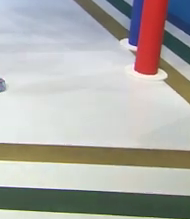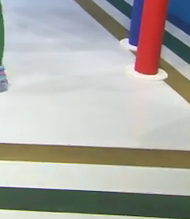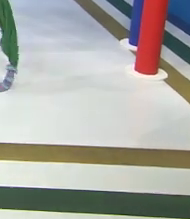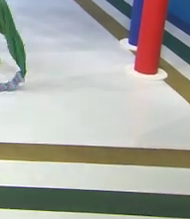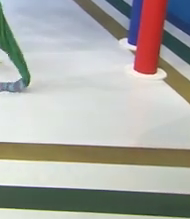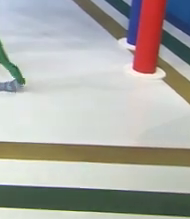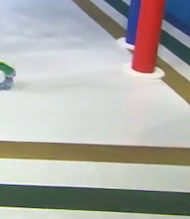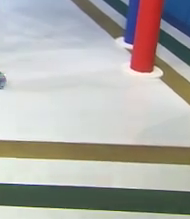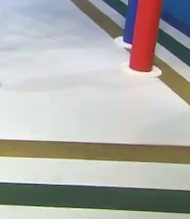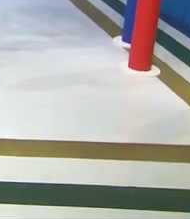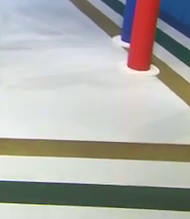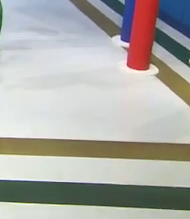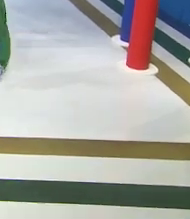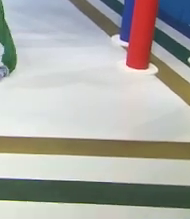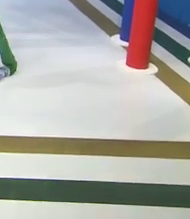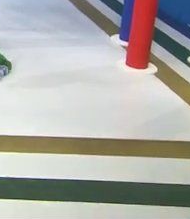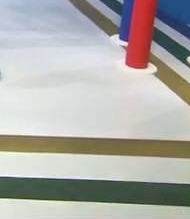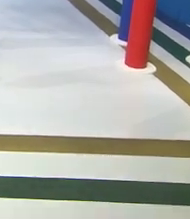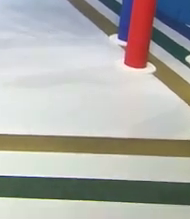10